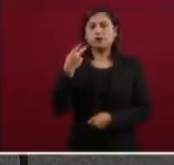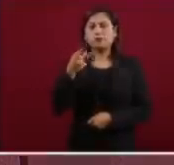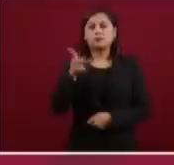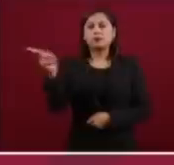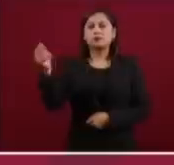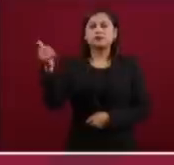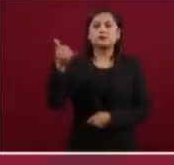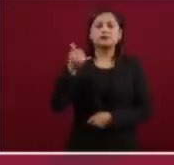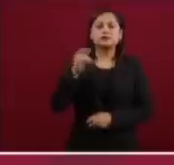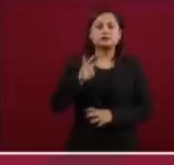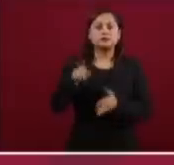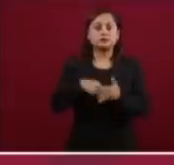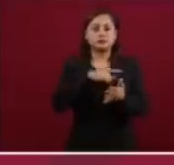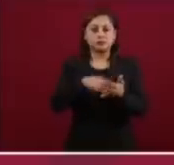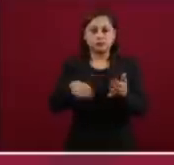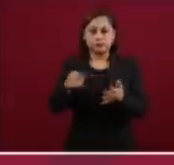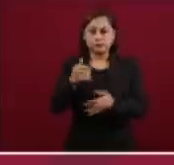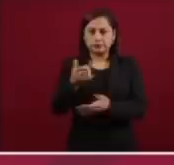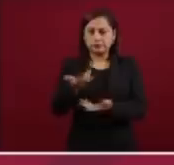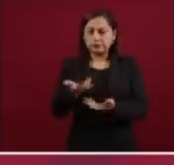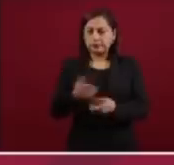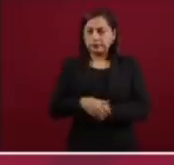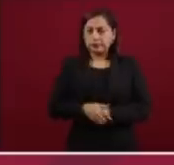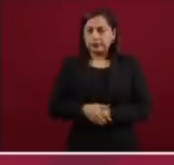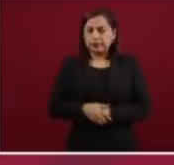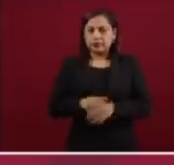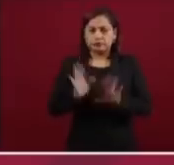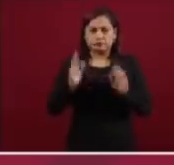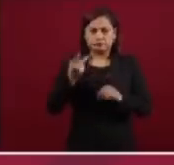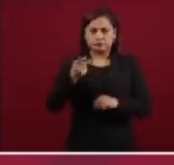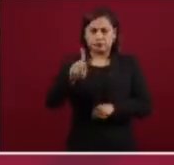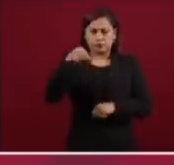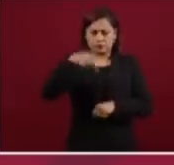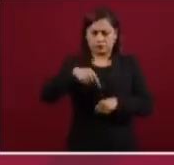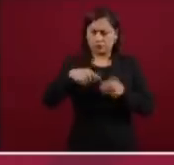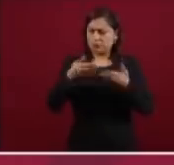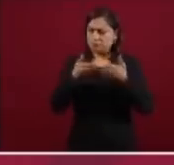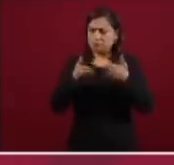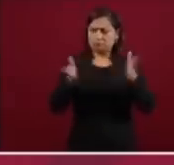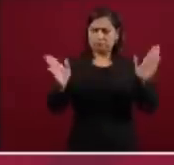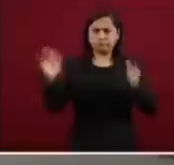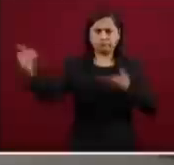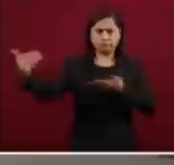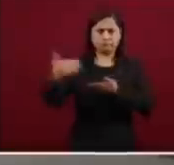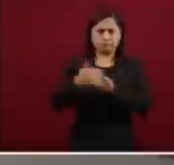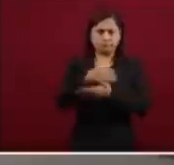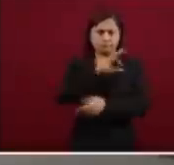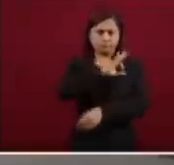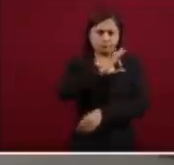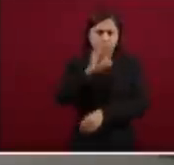canceló pero están abiertas las puertas de nuestro país